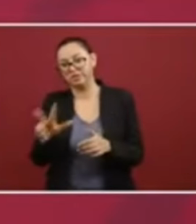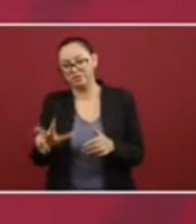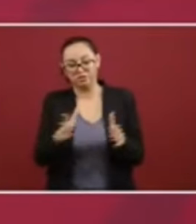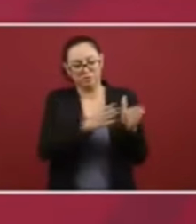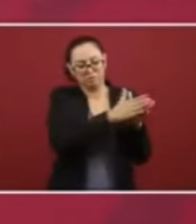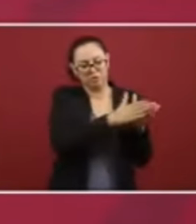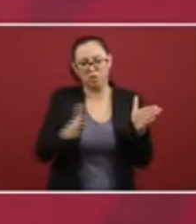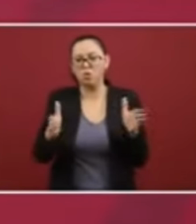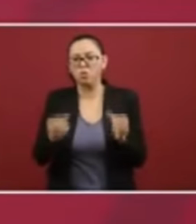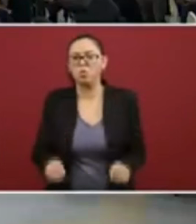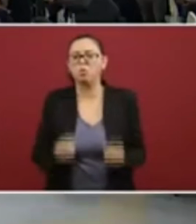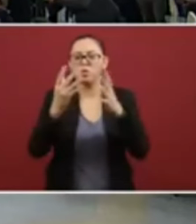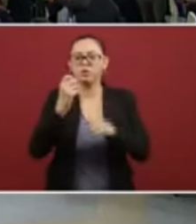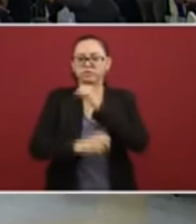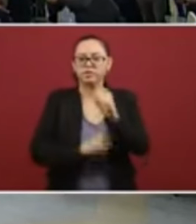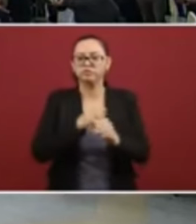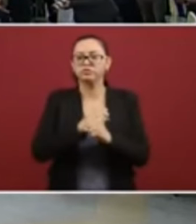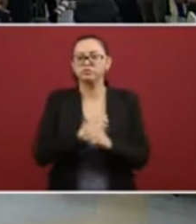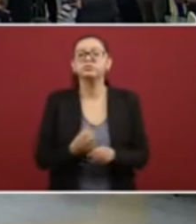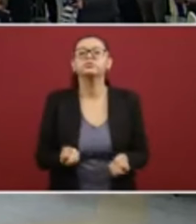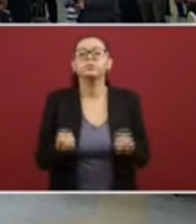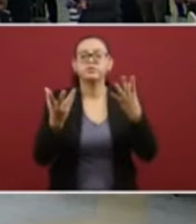¿Cuántos años son?